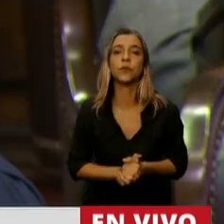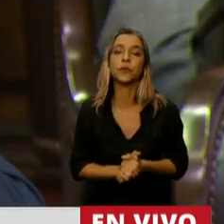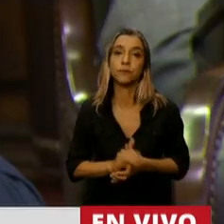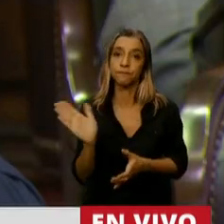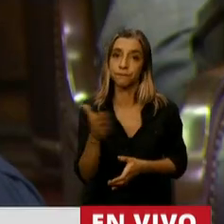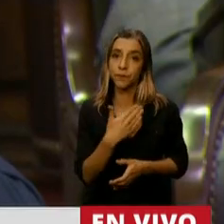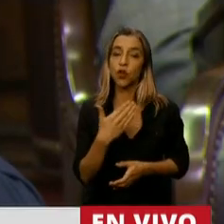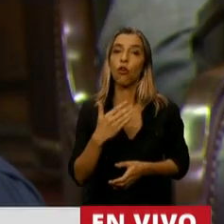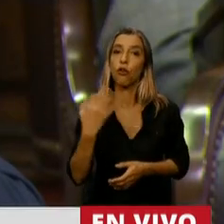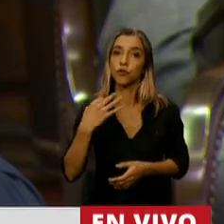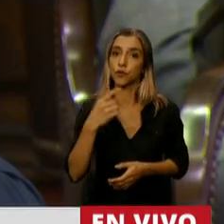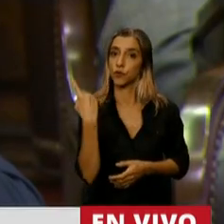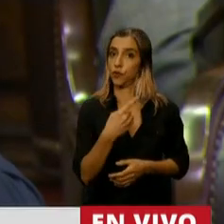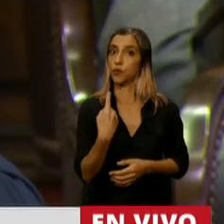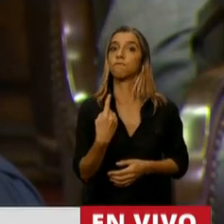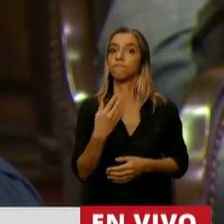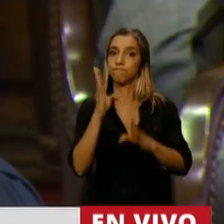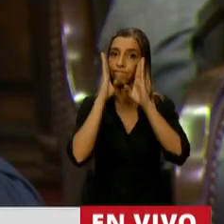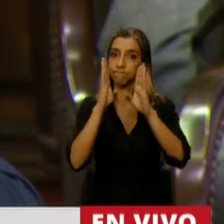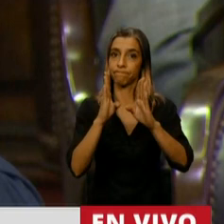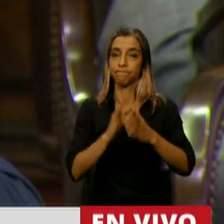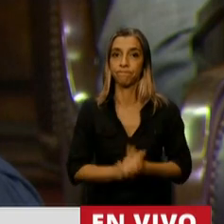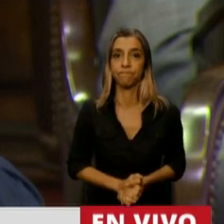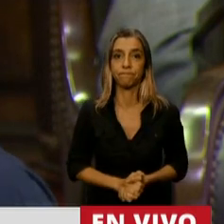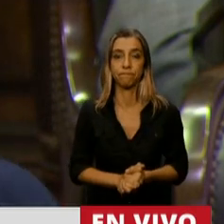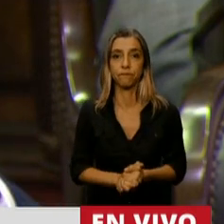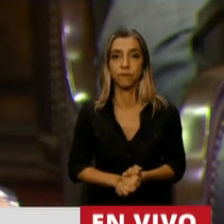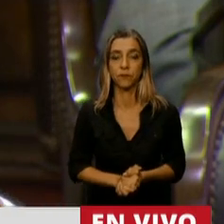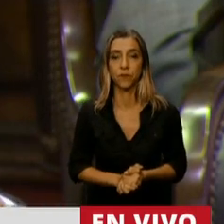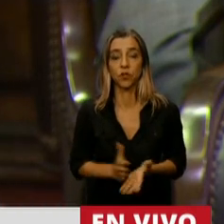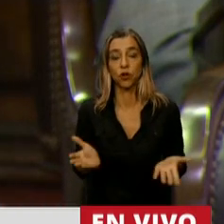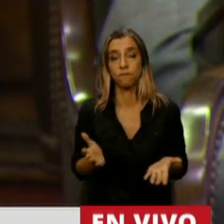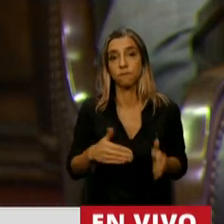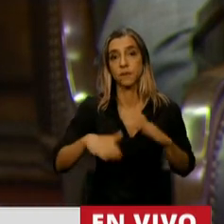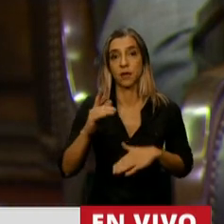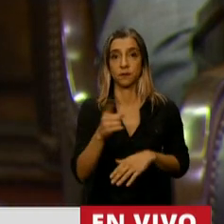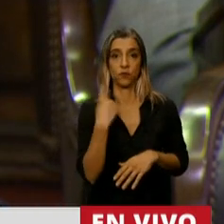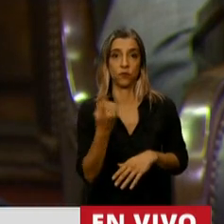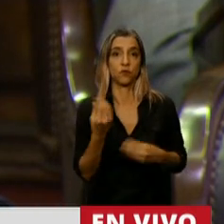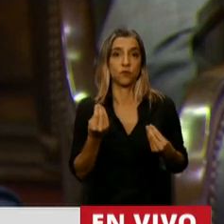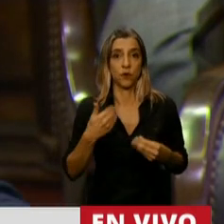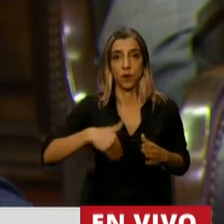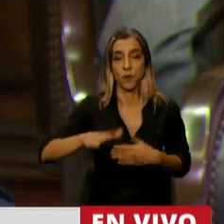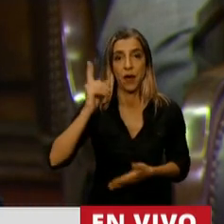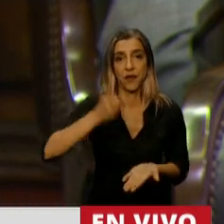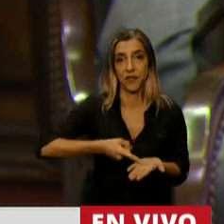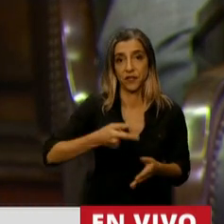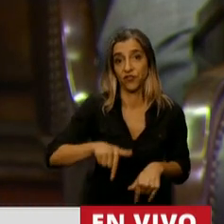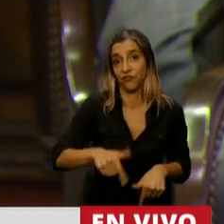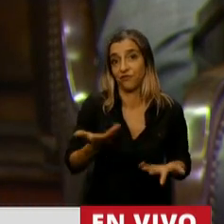prestarle la debida atención por lo menos aquellos que tomamos decisiones en este